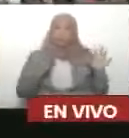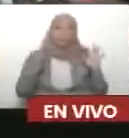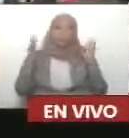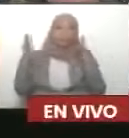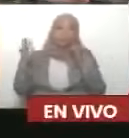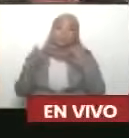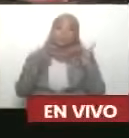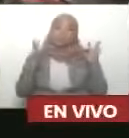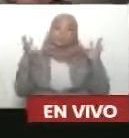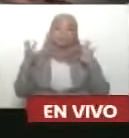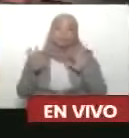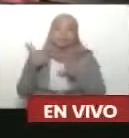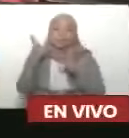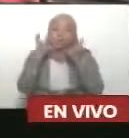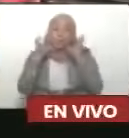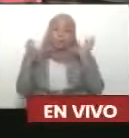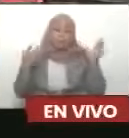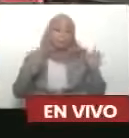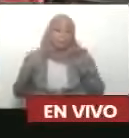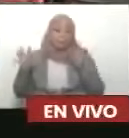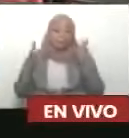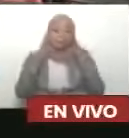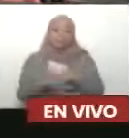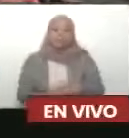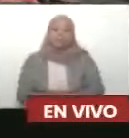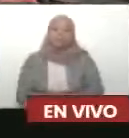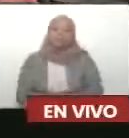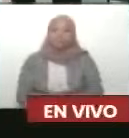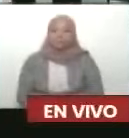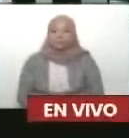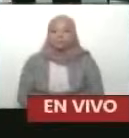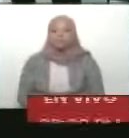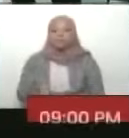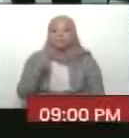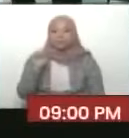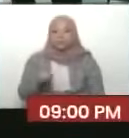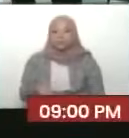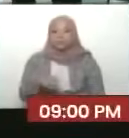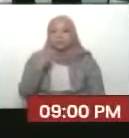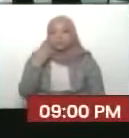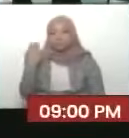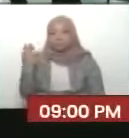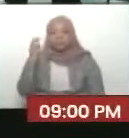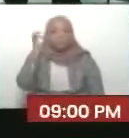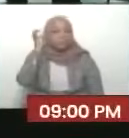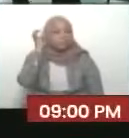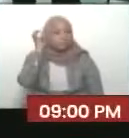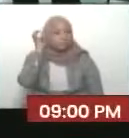Ahí está, pues. Andrea,